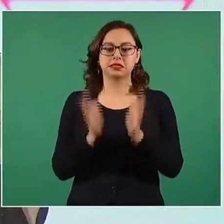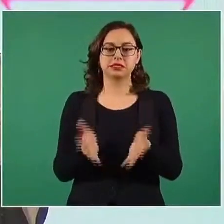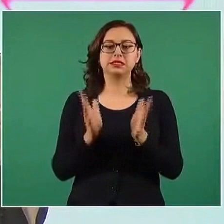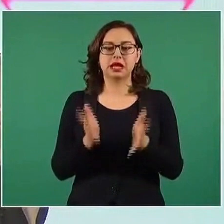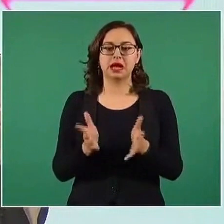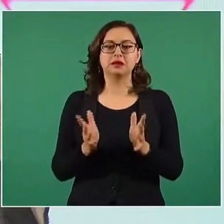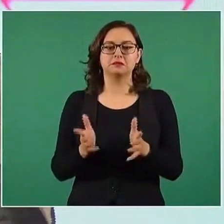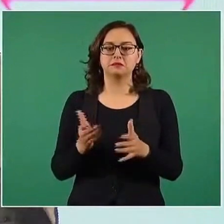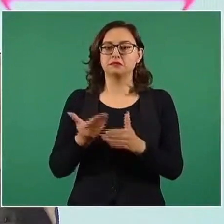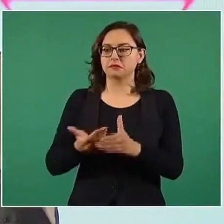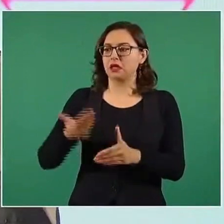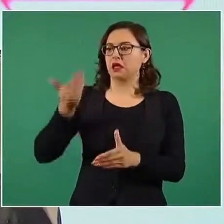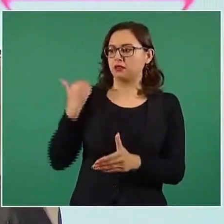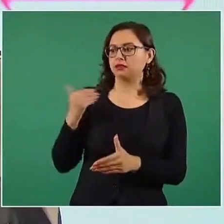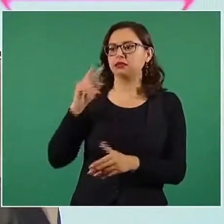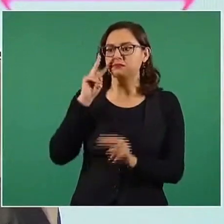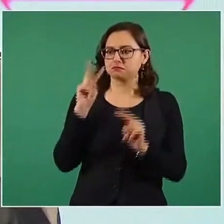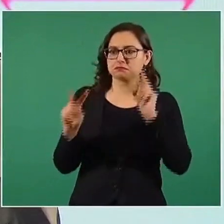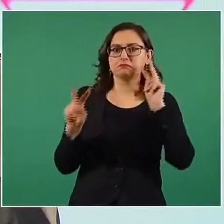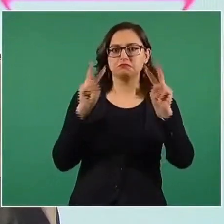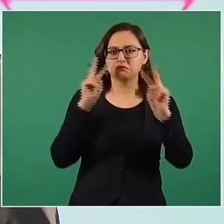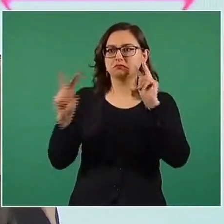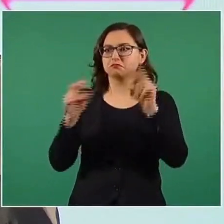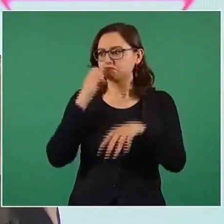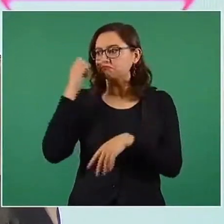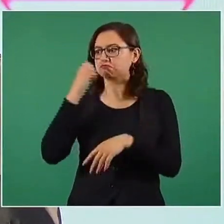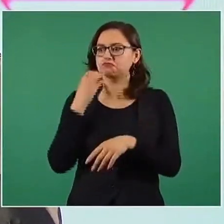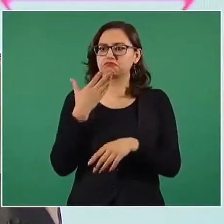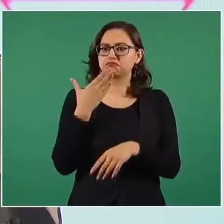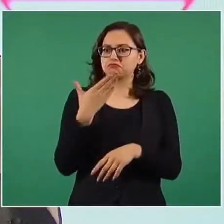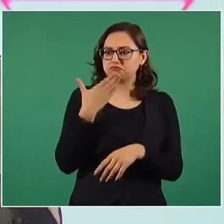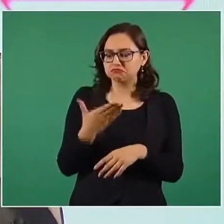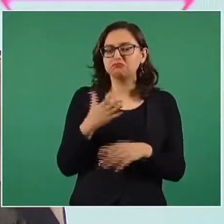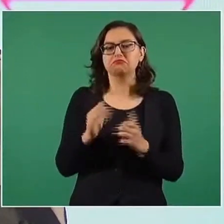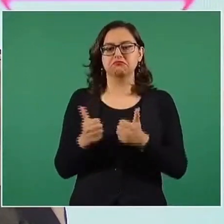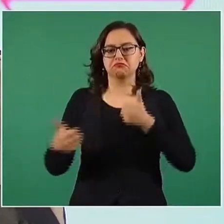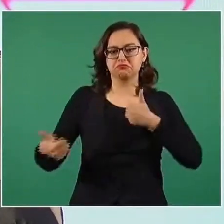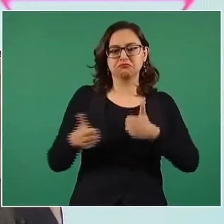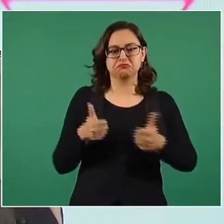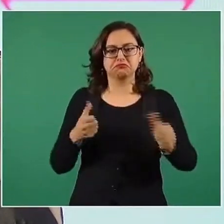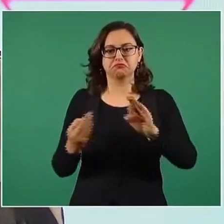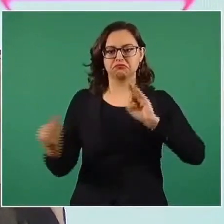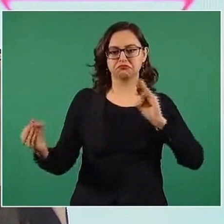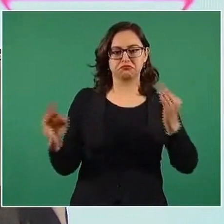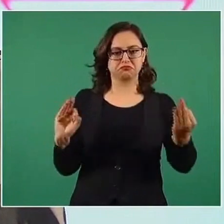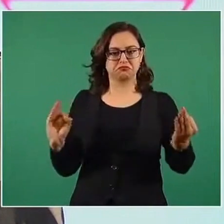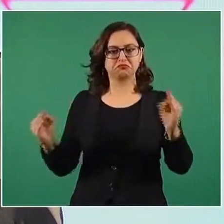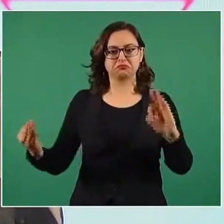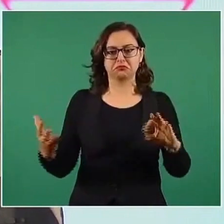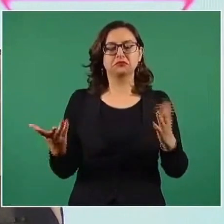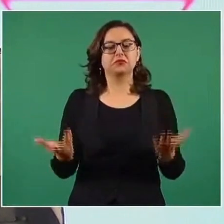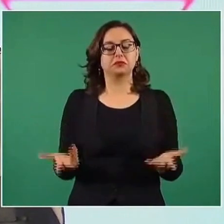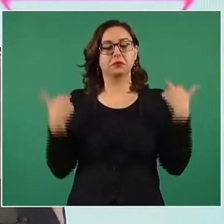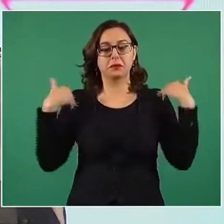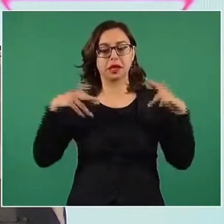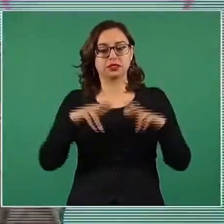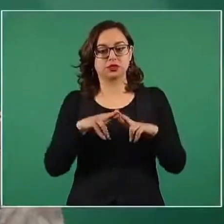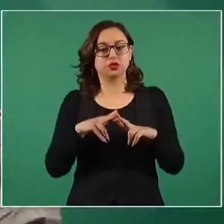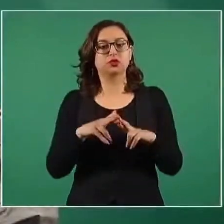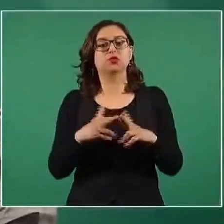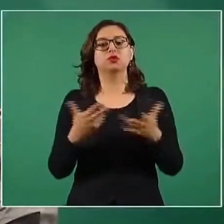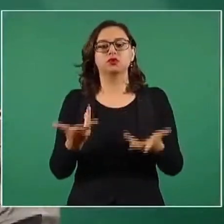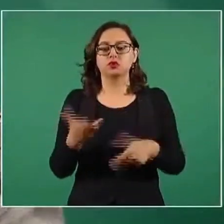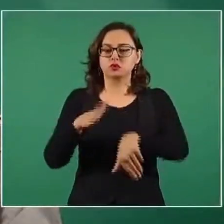muchos buenos resultados la vez pasada que empezamos a trabajar ya en las escuelas, y que los maestros, a quienes yo también agradezco, tuvieron